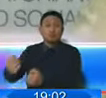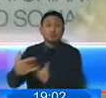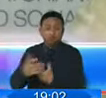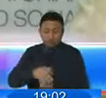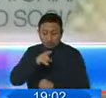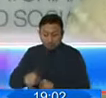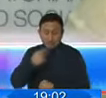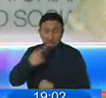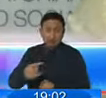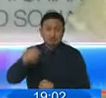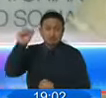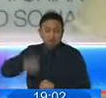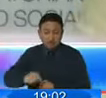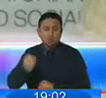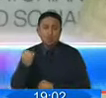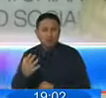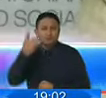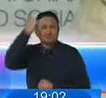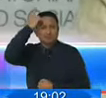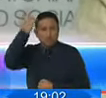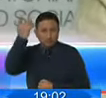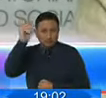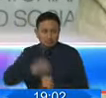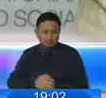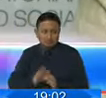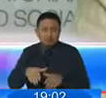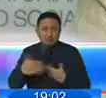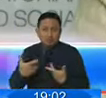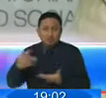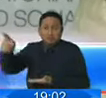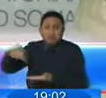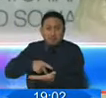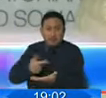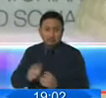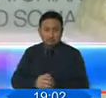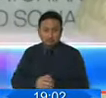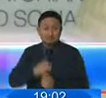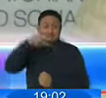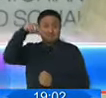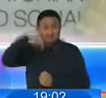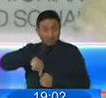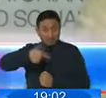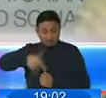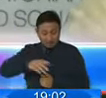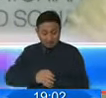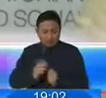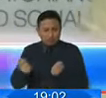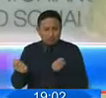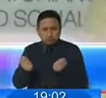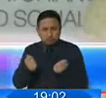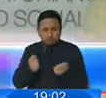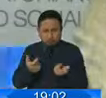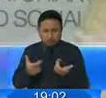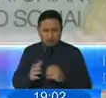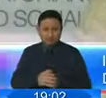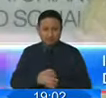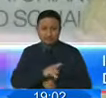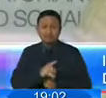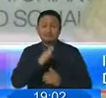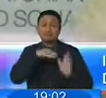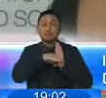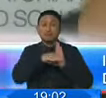existe o no, de cuánto e incluso la modalidad para el cobro de la misma. Y en ese momento el ajuste contable se volverá a realizar en las